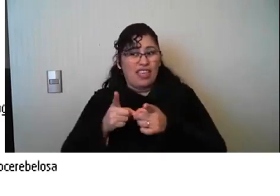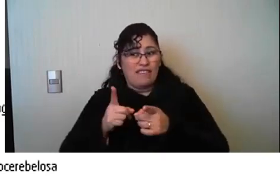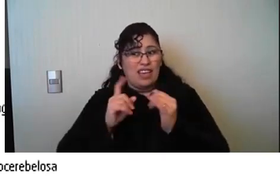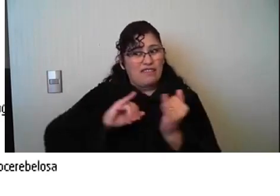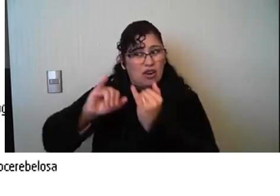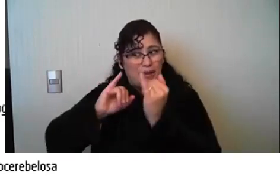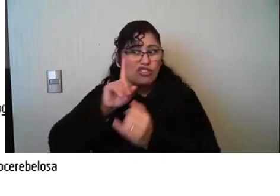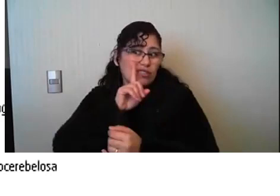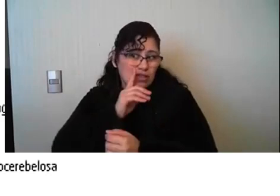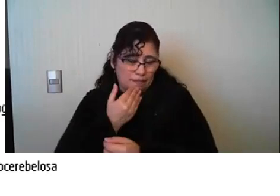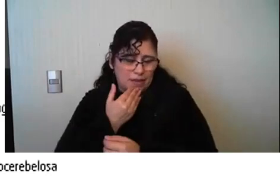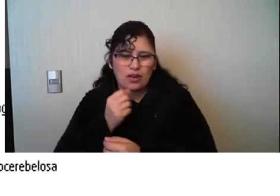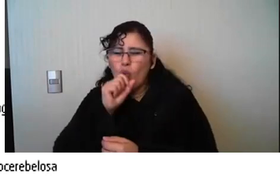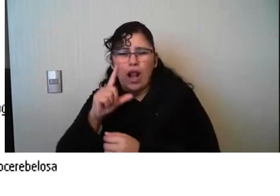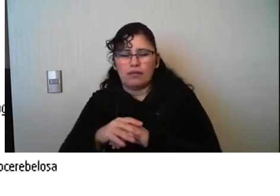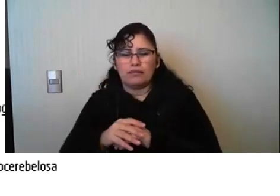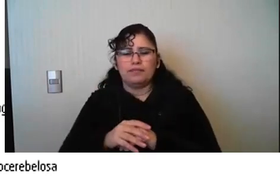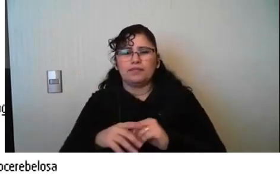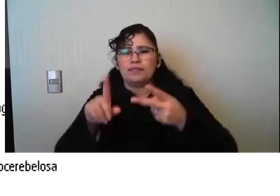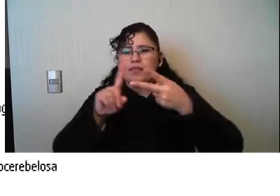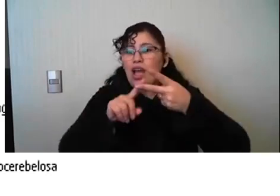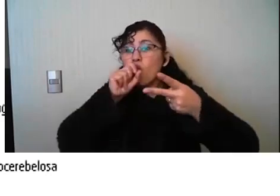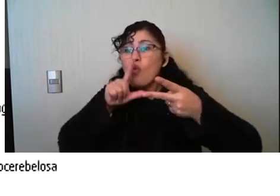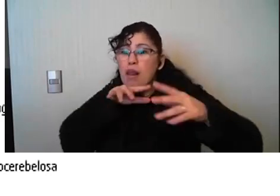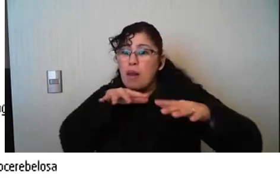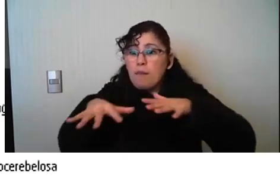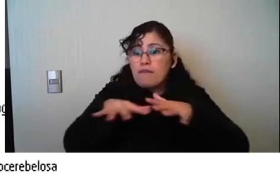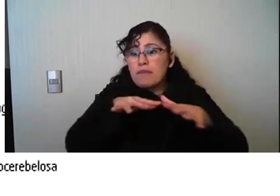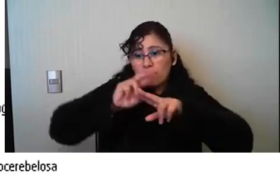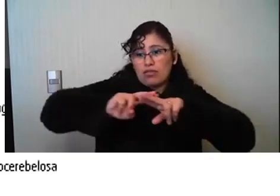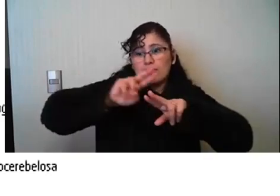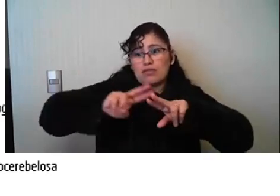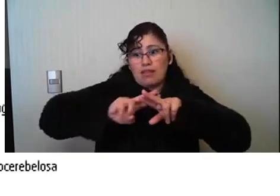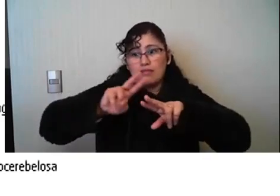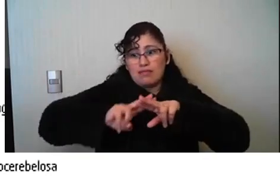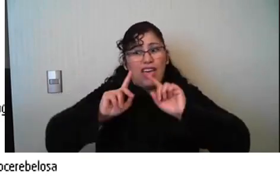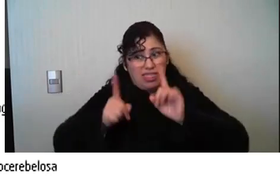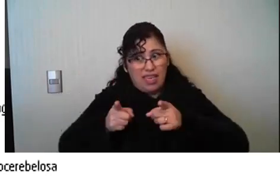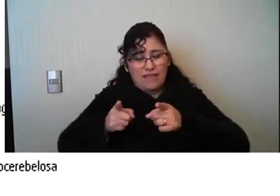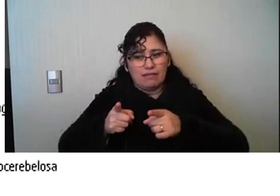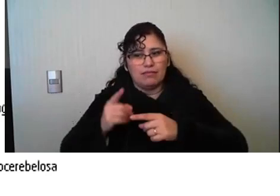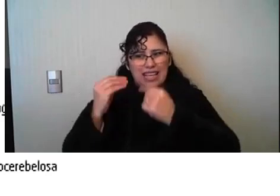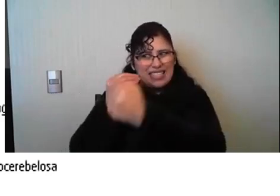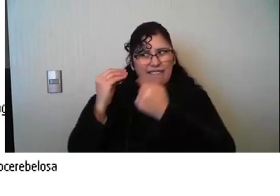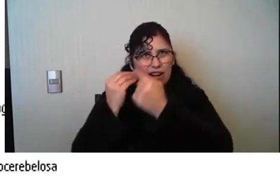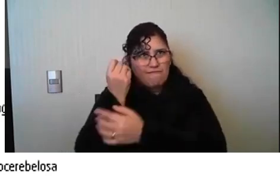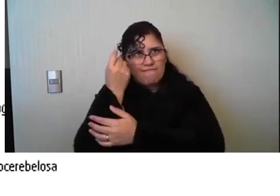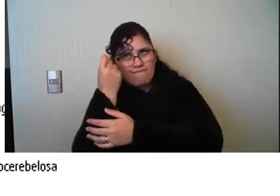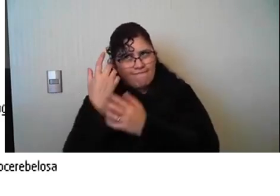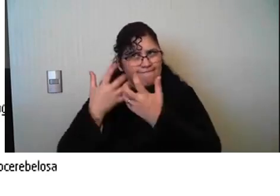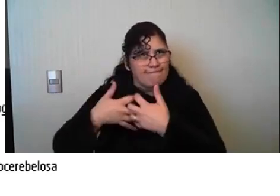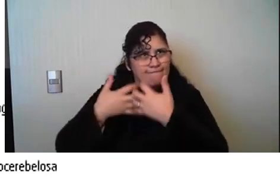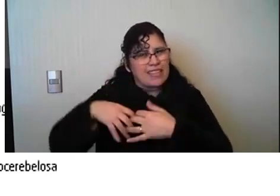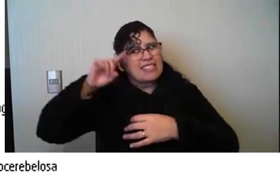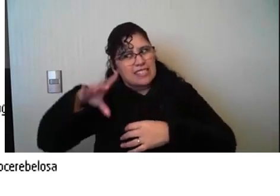Debe saber qué movimiento se va a ejecutar. ¿Sí? Es necesario que el cerebelo sepa